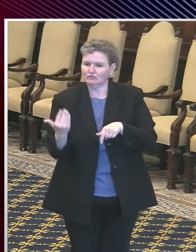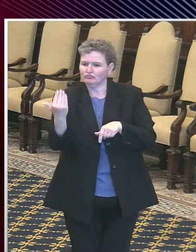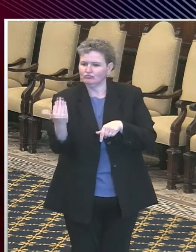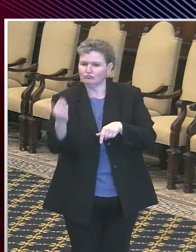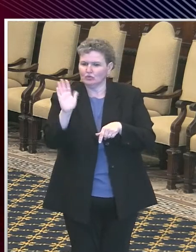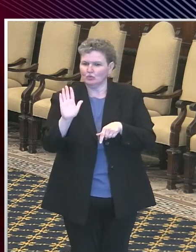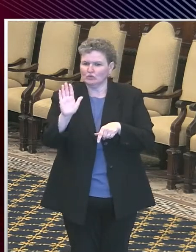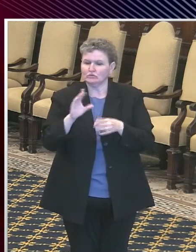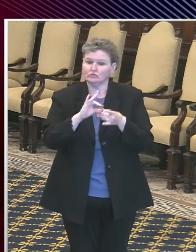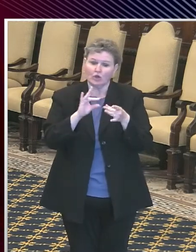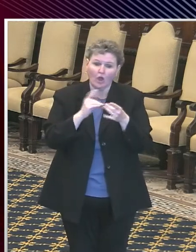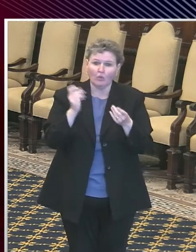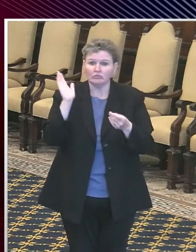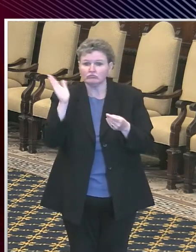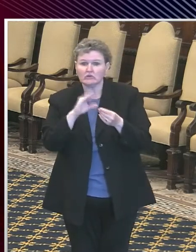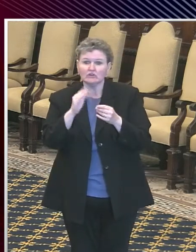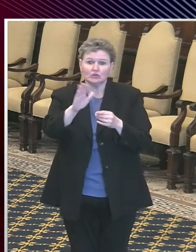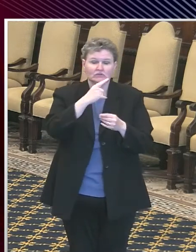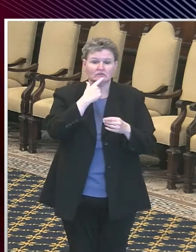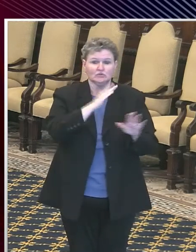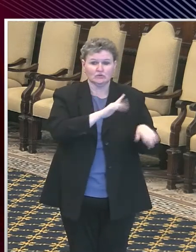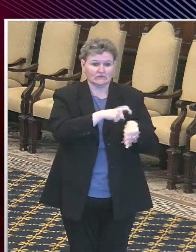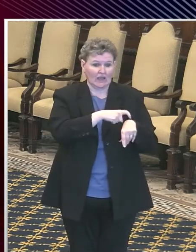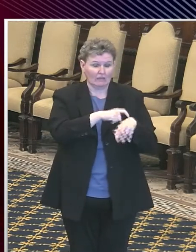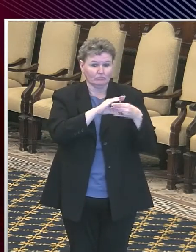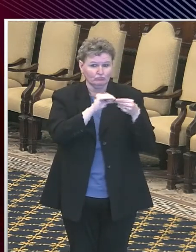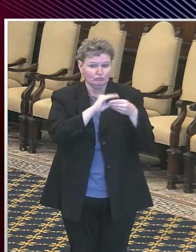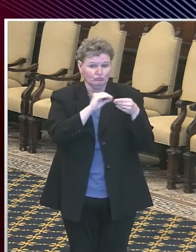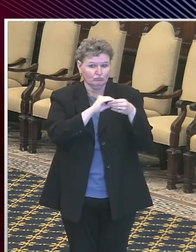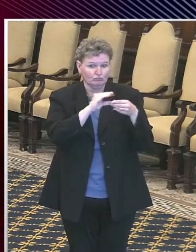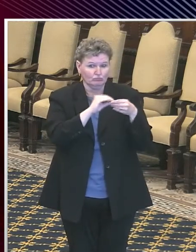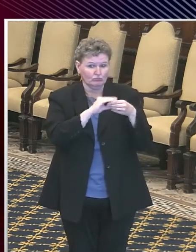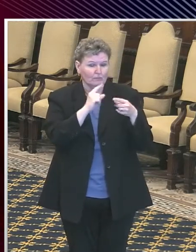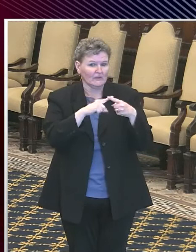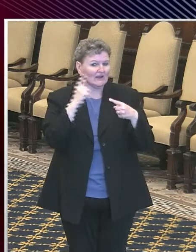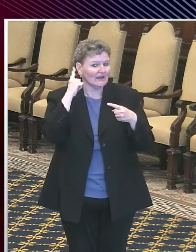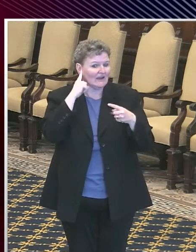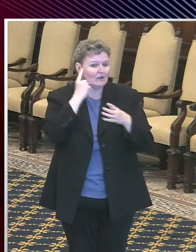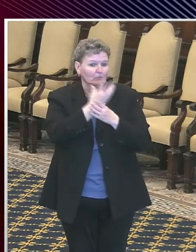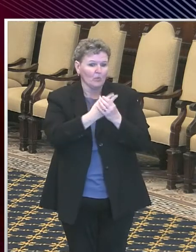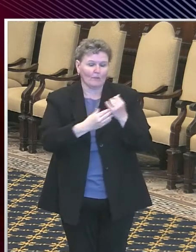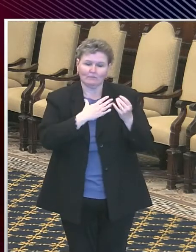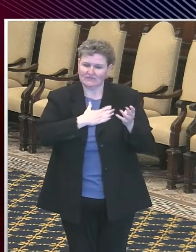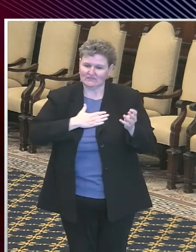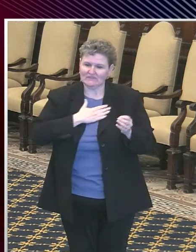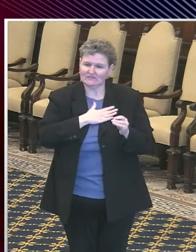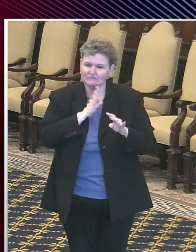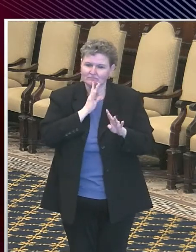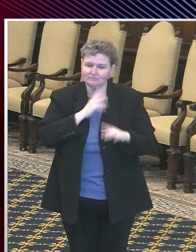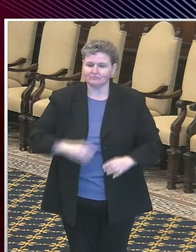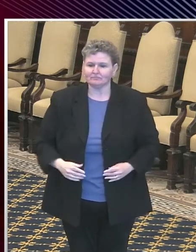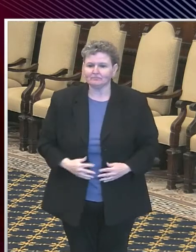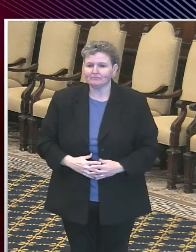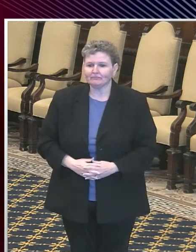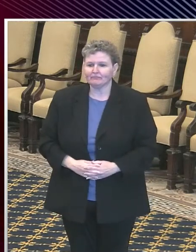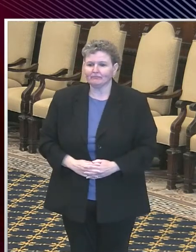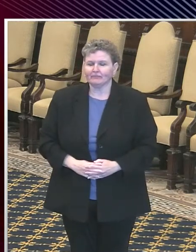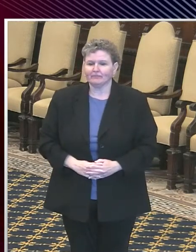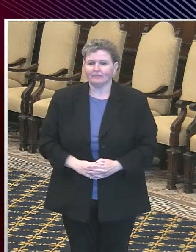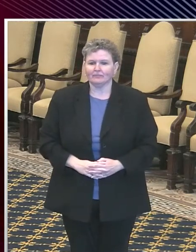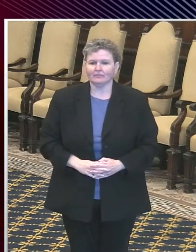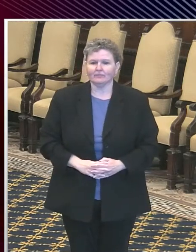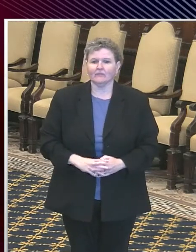COVID-19. Hay 40 centros de prueba en la ciudad de Filadelfia y 60 en nuestra región. Los datos nos muestran que vamos